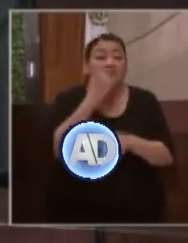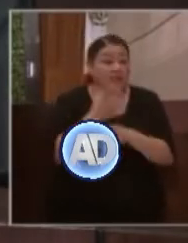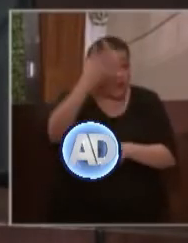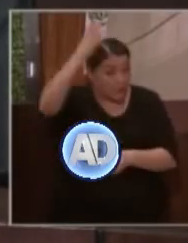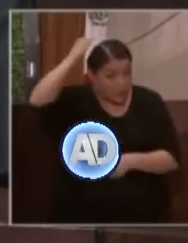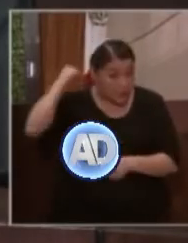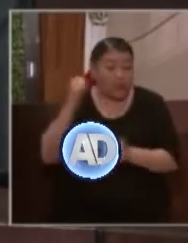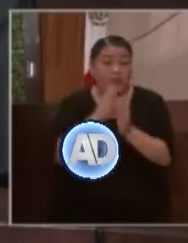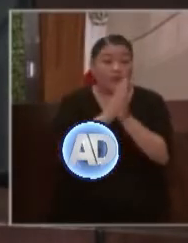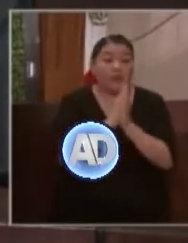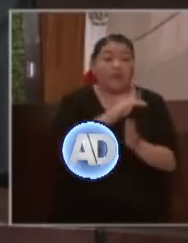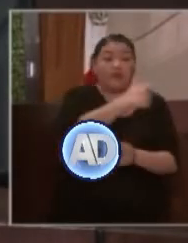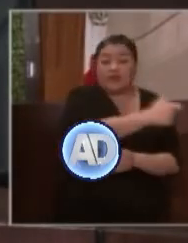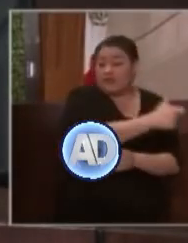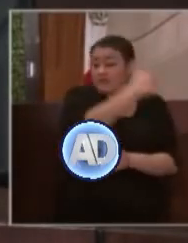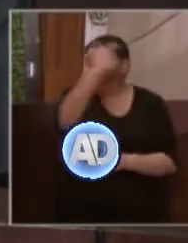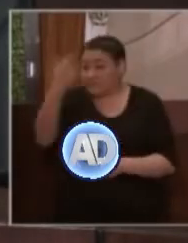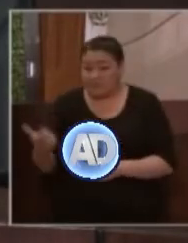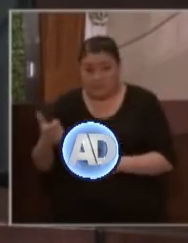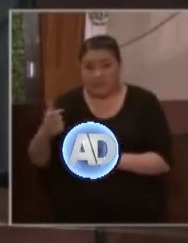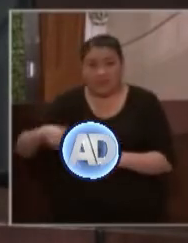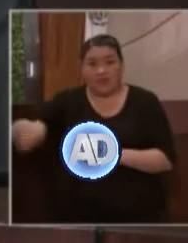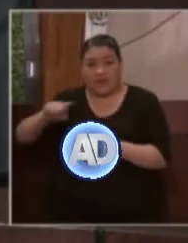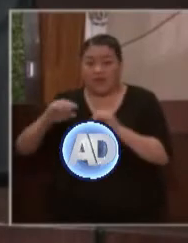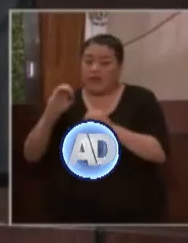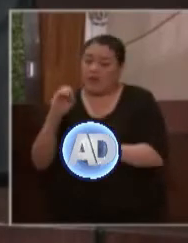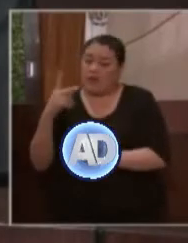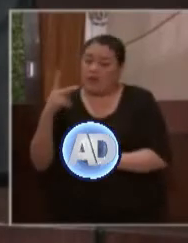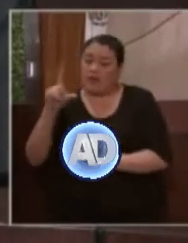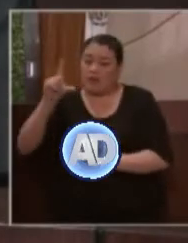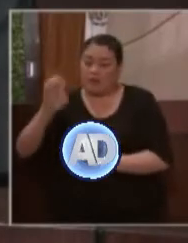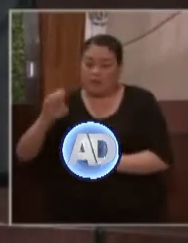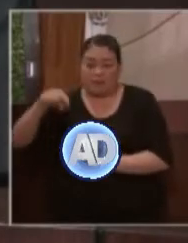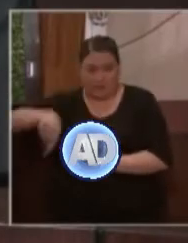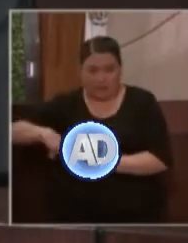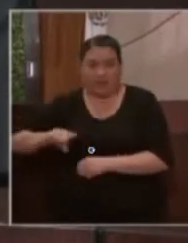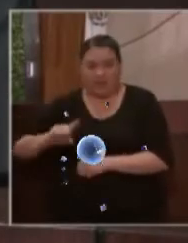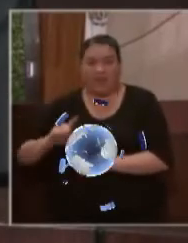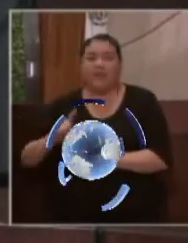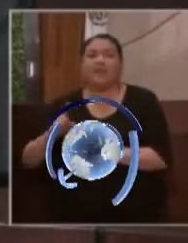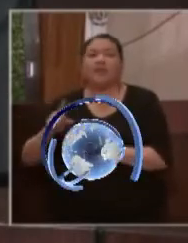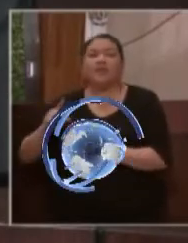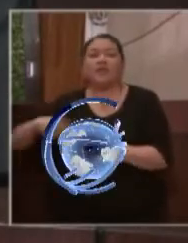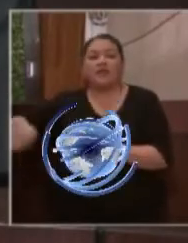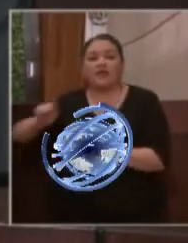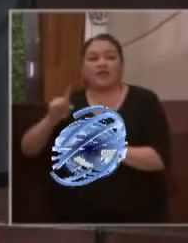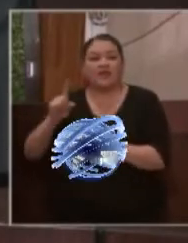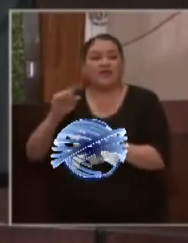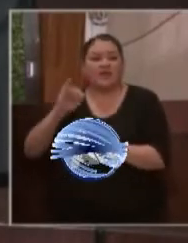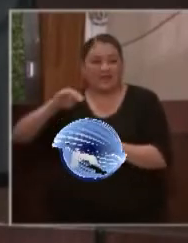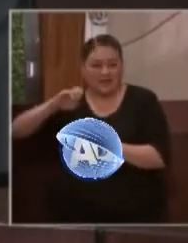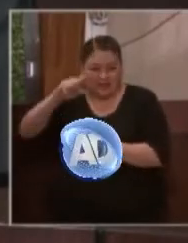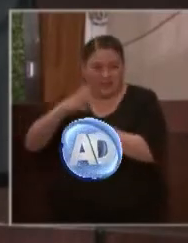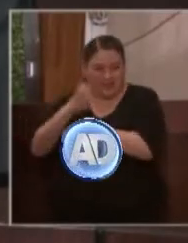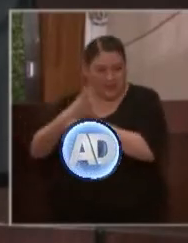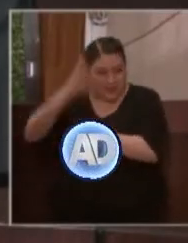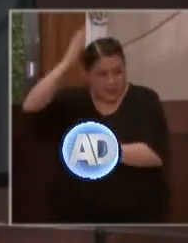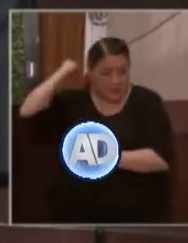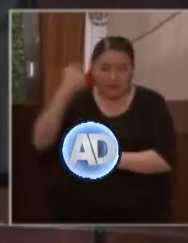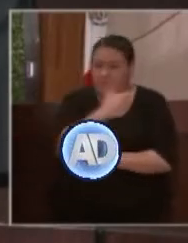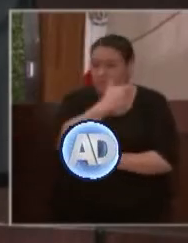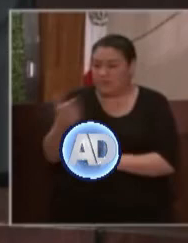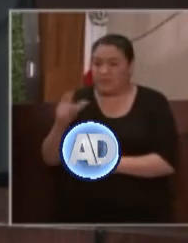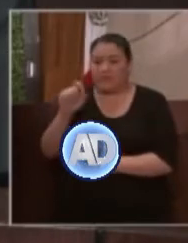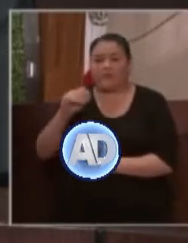entreguen directamente al instituto morelense de procesos electorales y participación ciudadana la cantidad de 20